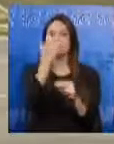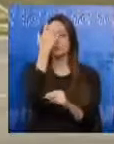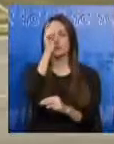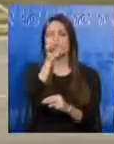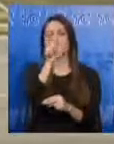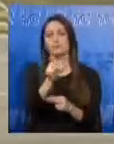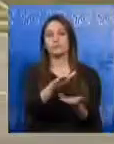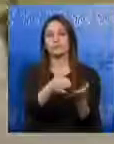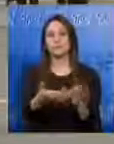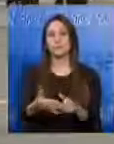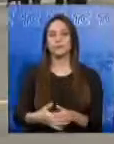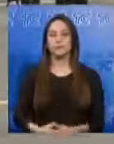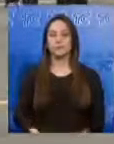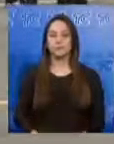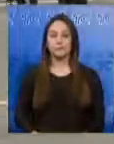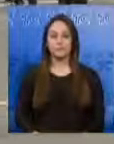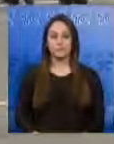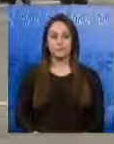país.